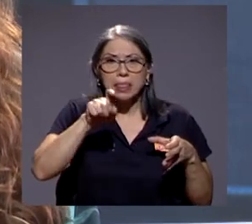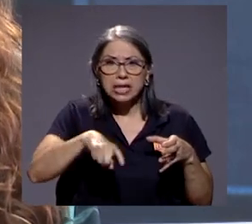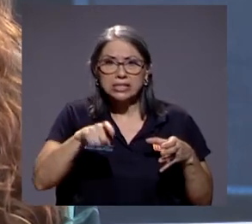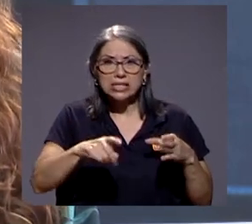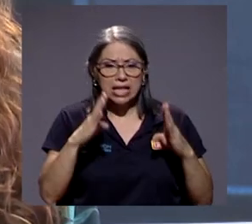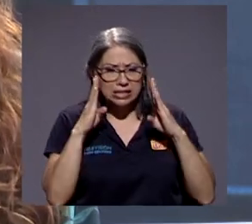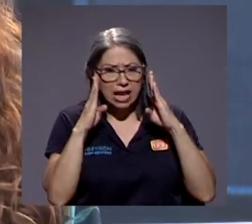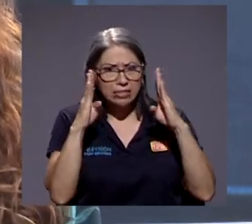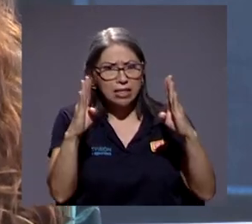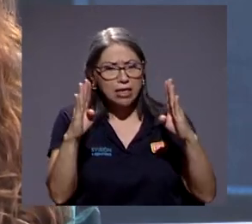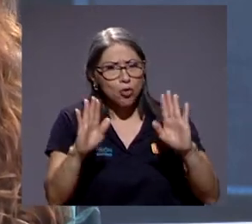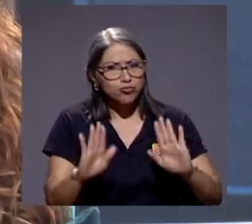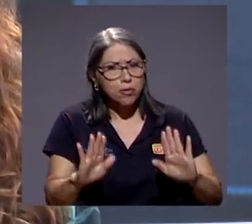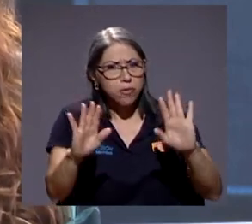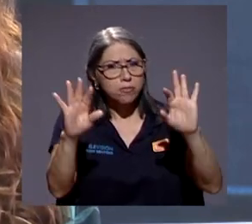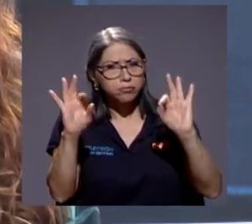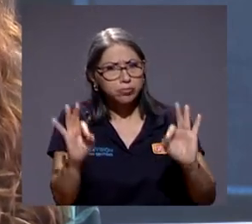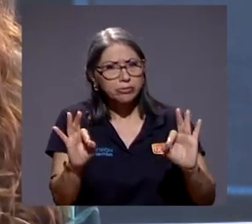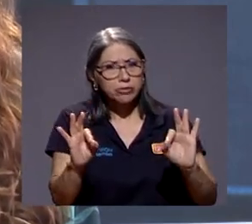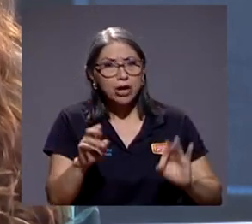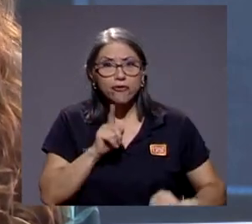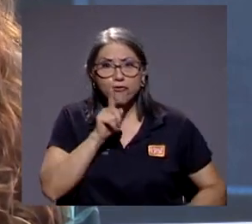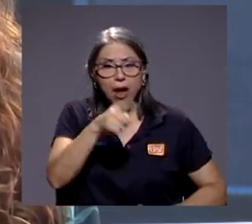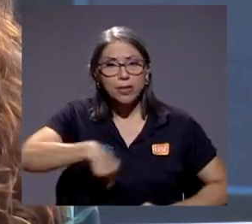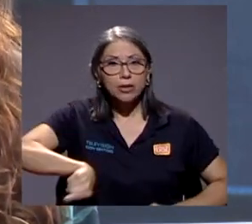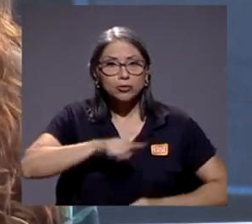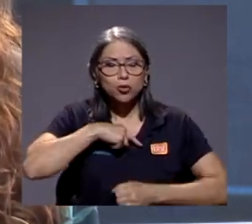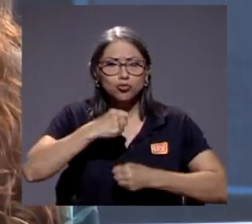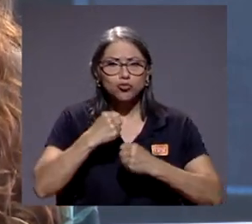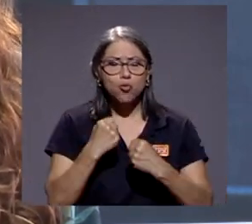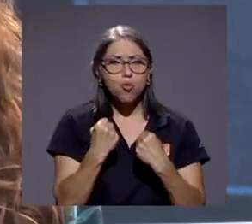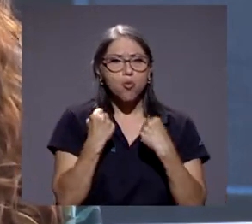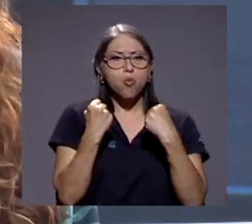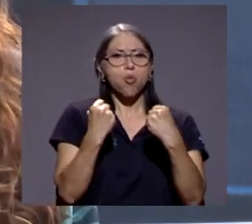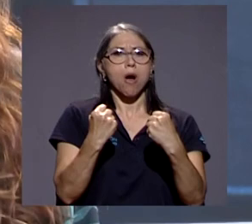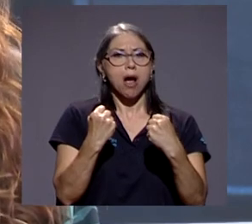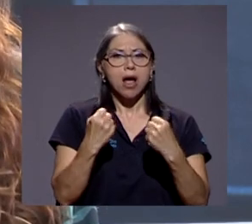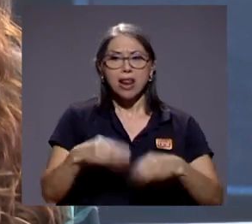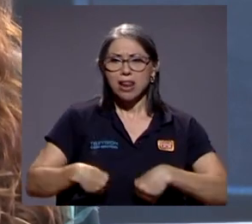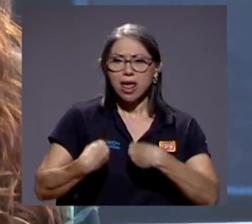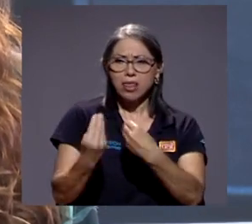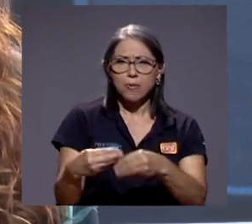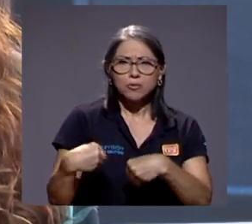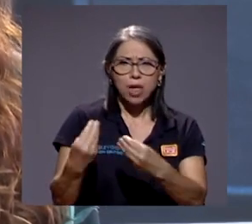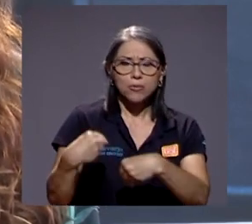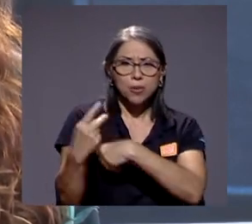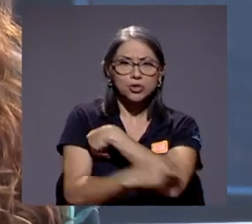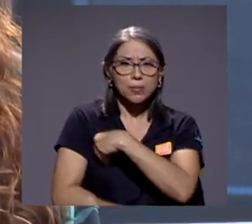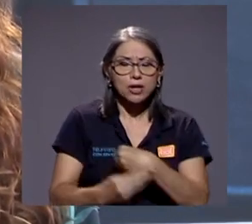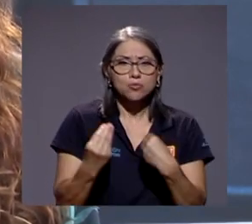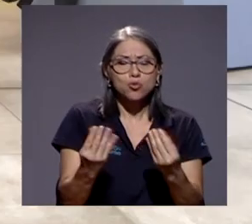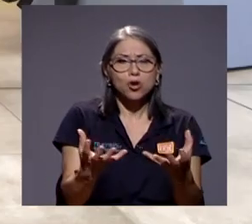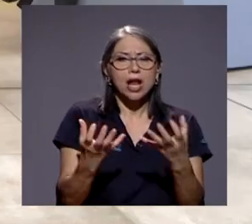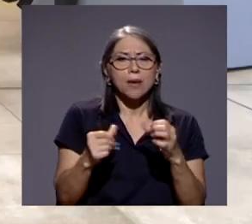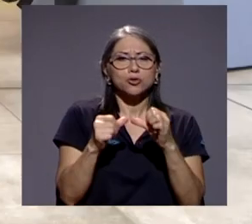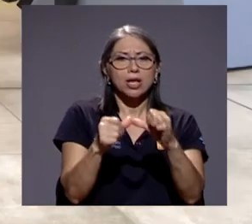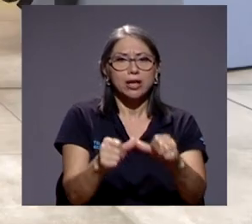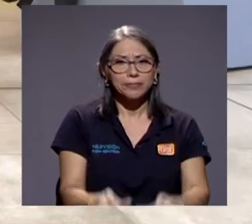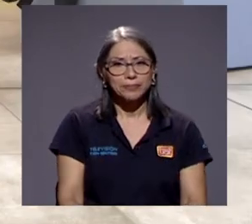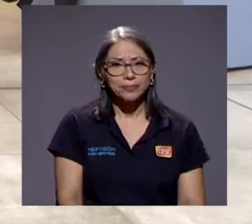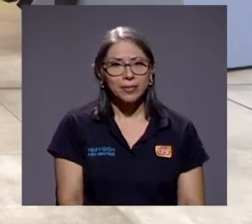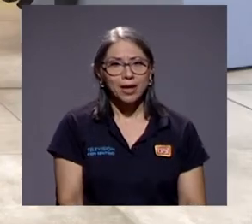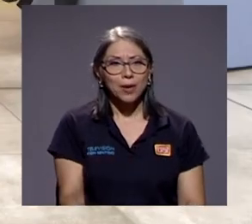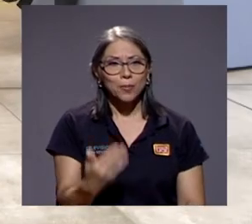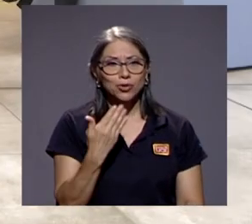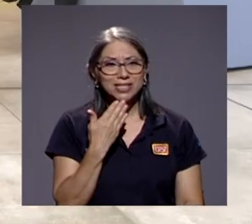forma excepcional realmente tenemos mucha fuerza le aportamos muchísimo al país y queremos seguirlo haciendo muchísimas gracias